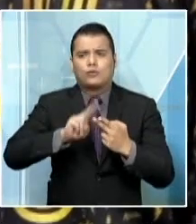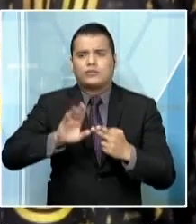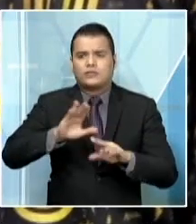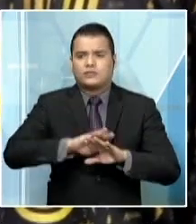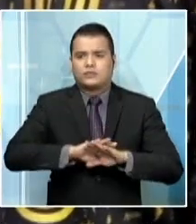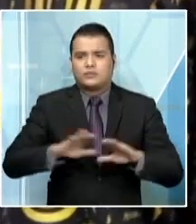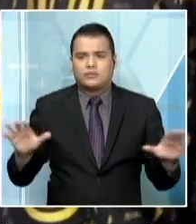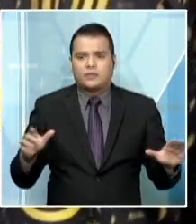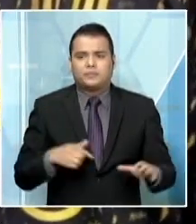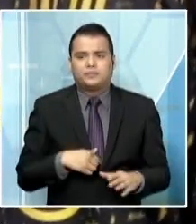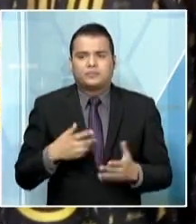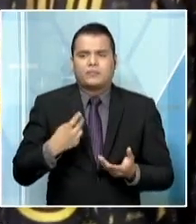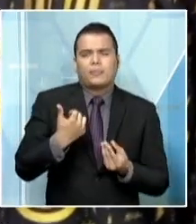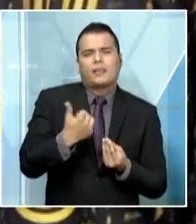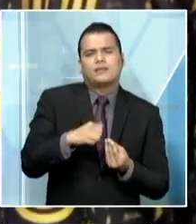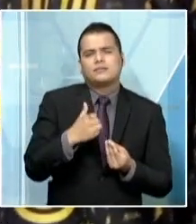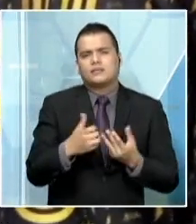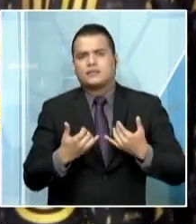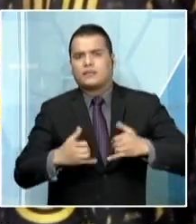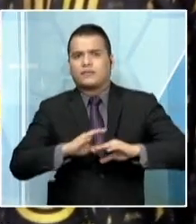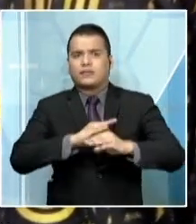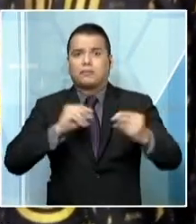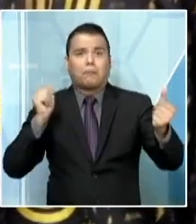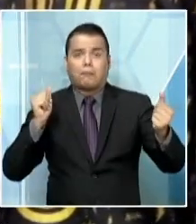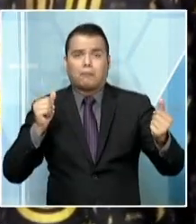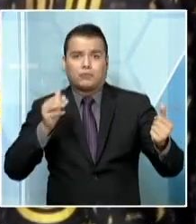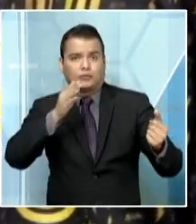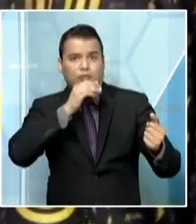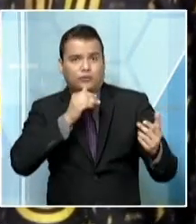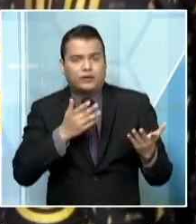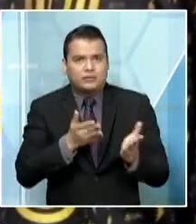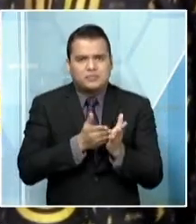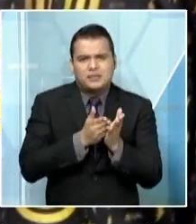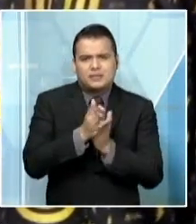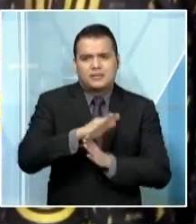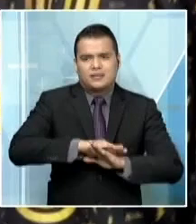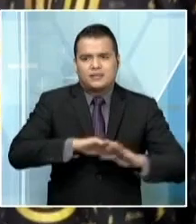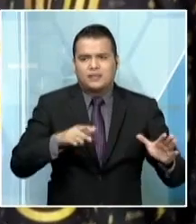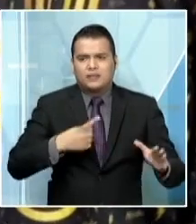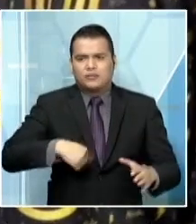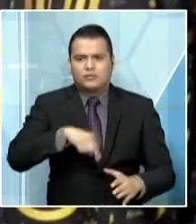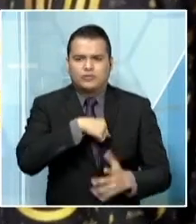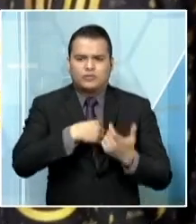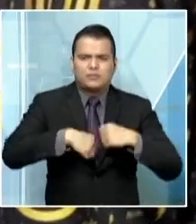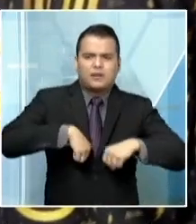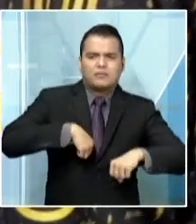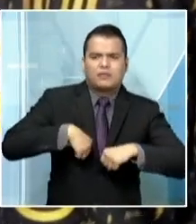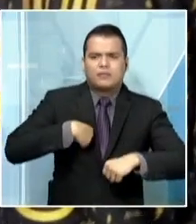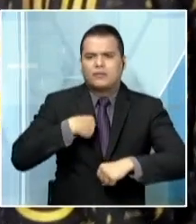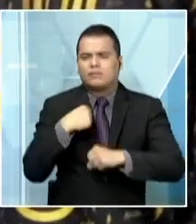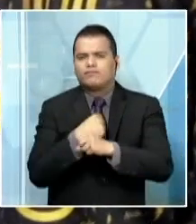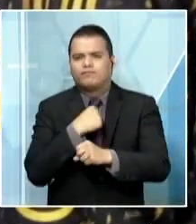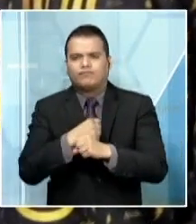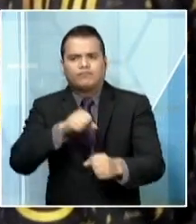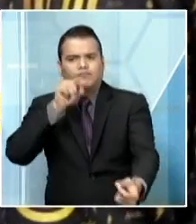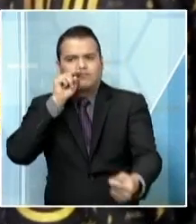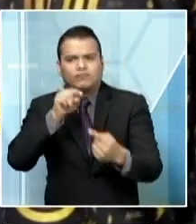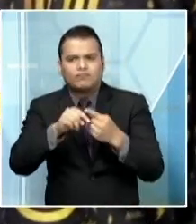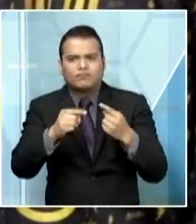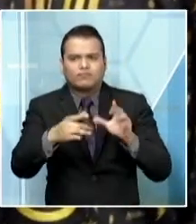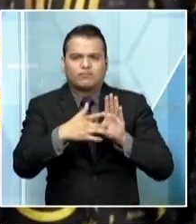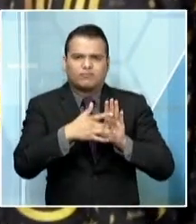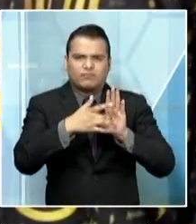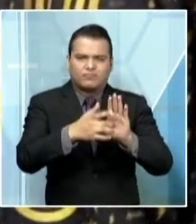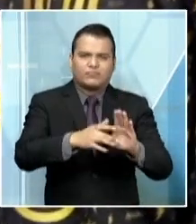salsa no ha terminado, estamos más vigentes que siempre. Y esto nos impulsa obviamente a seguir trabajando, a seguir llevándole música de calidad